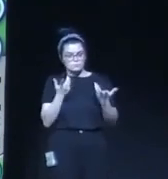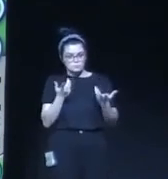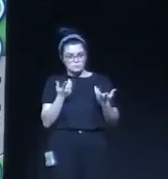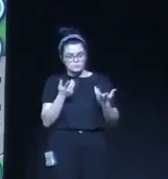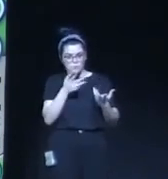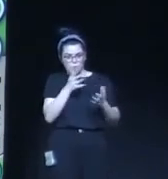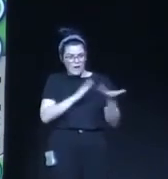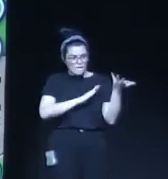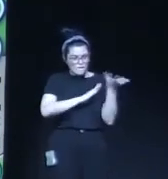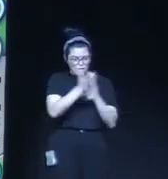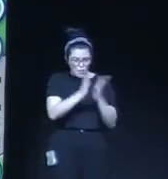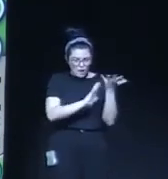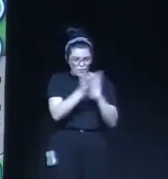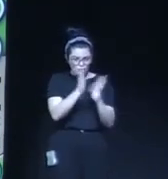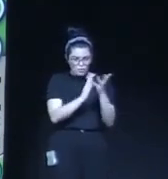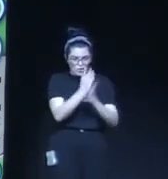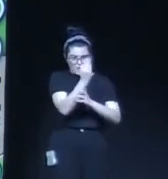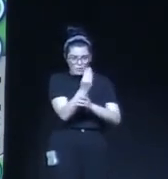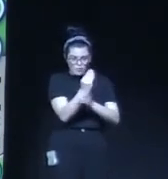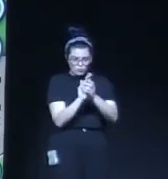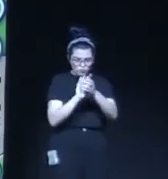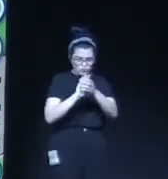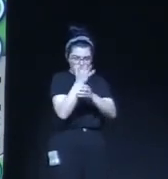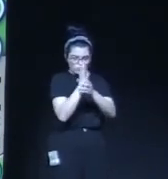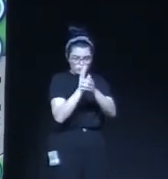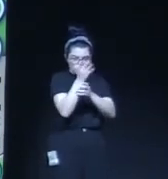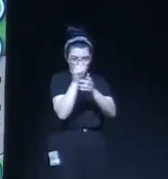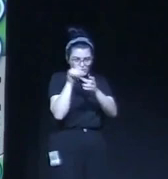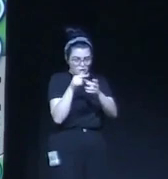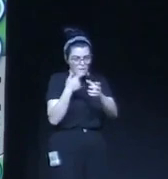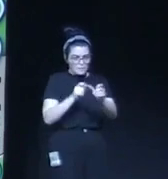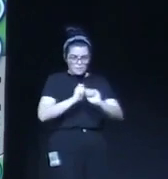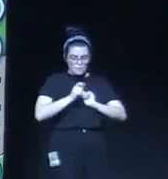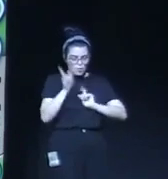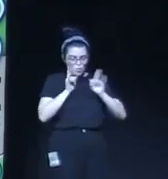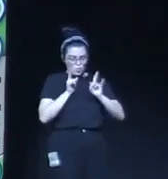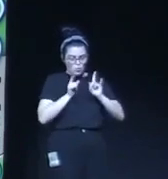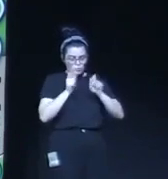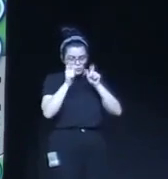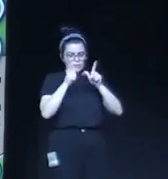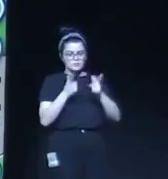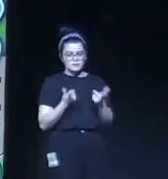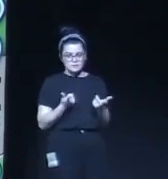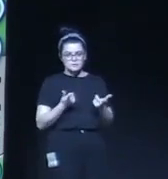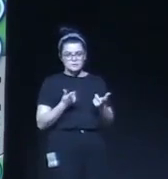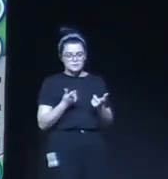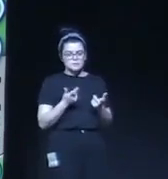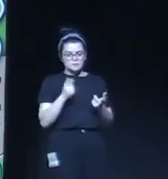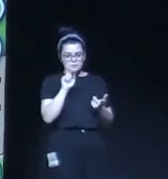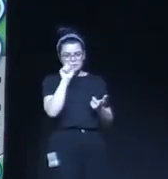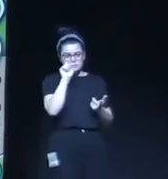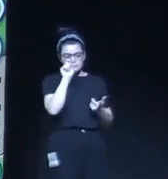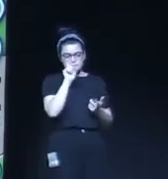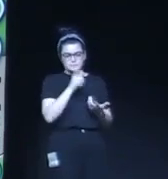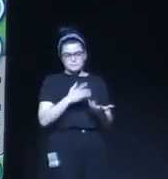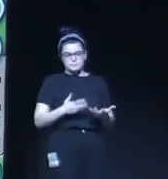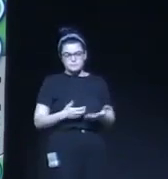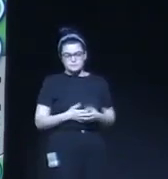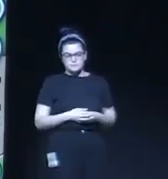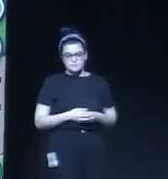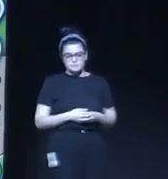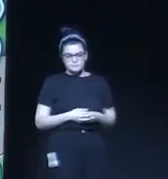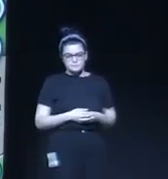fuego que sale por el mechero, ¿no? Sí. Me ha despertado. Y duermo a la otra parte de, no lo de lo que da la refinería,